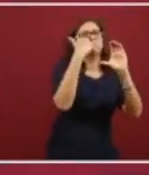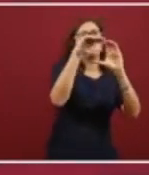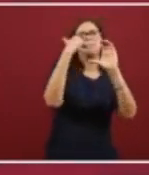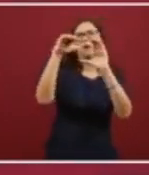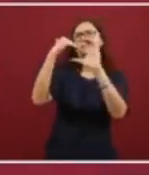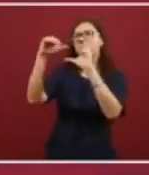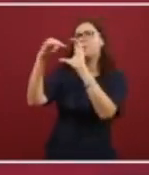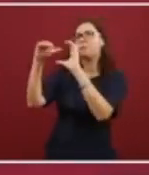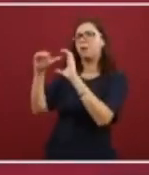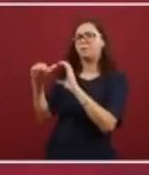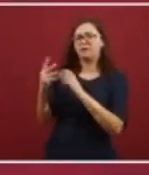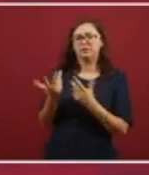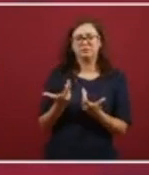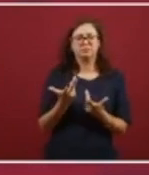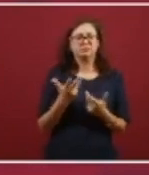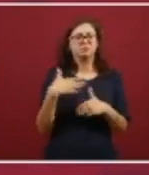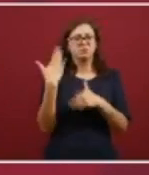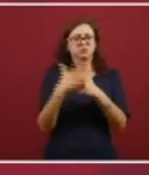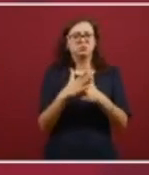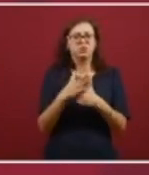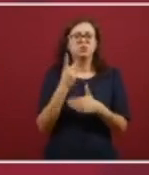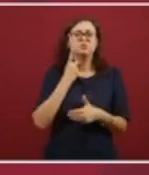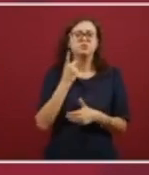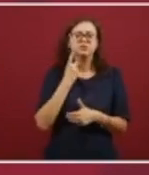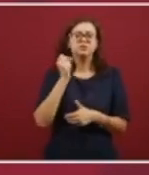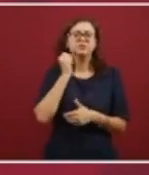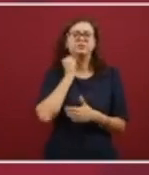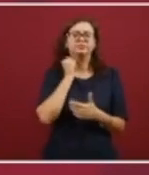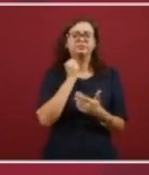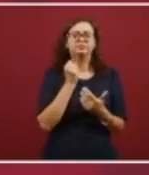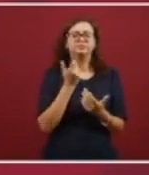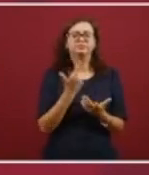y de senadores, con las llamadas